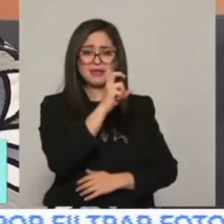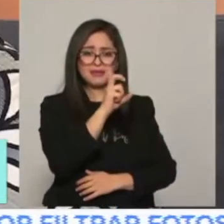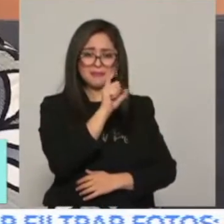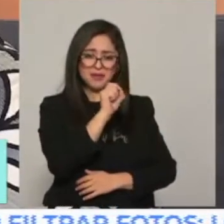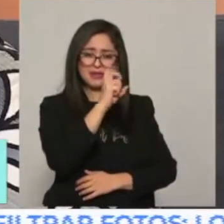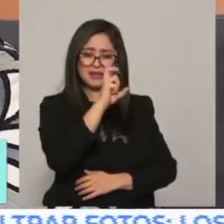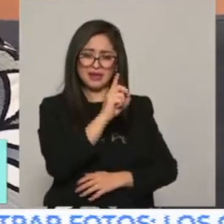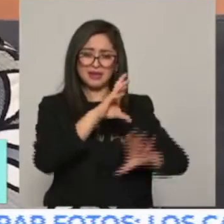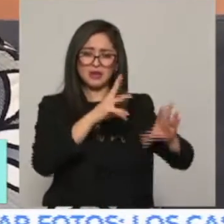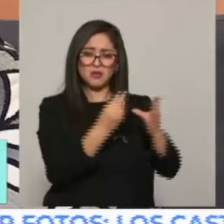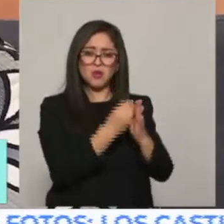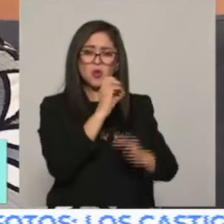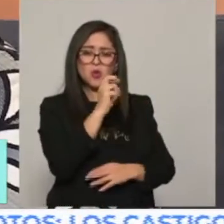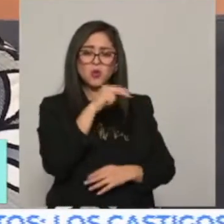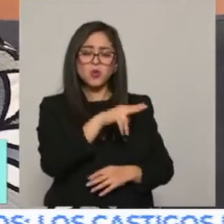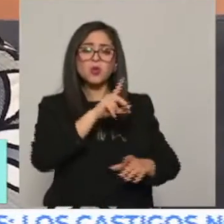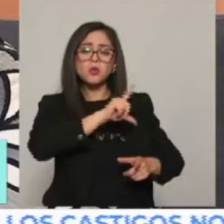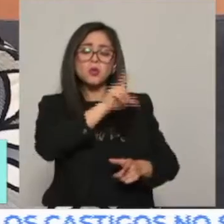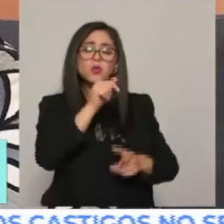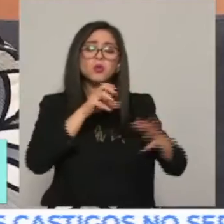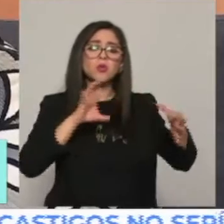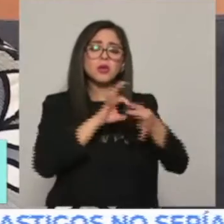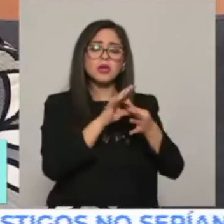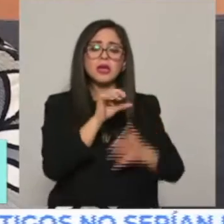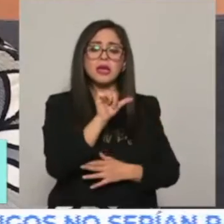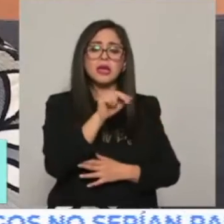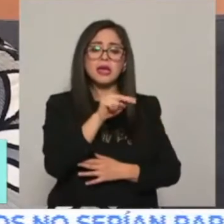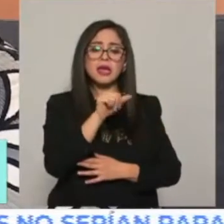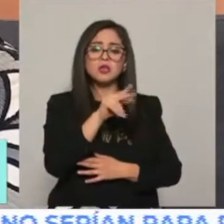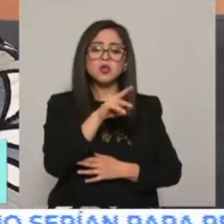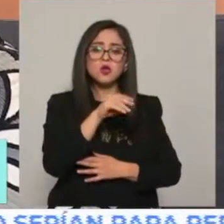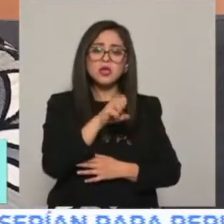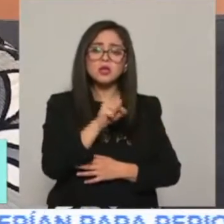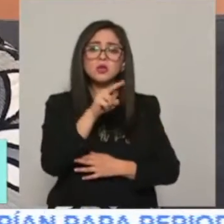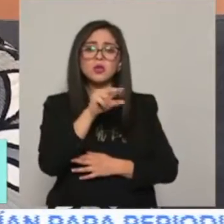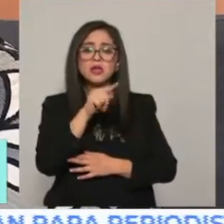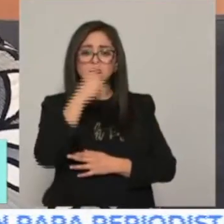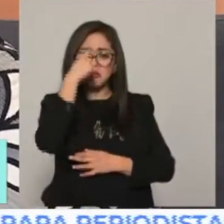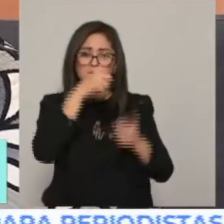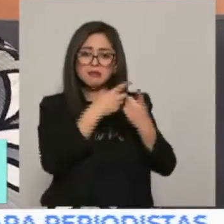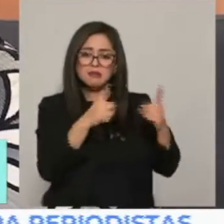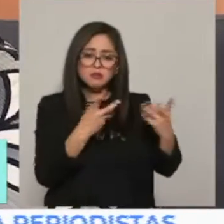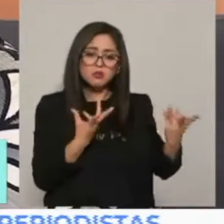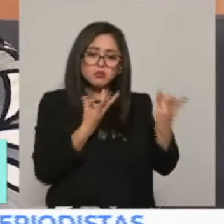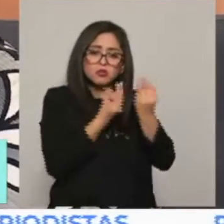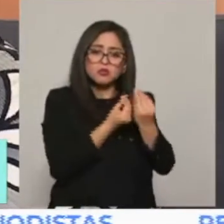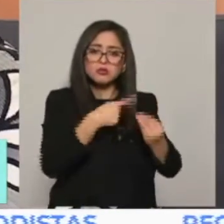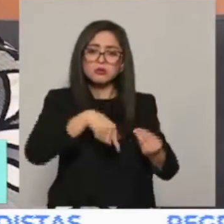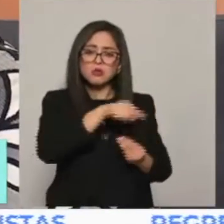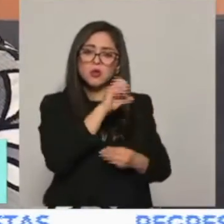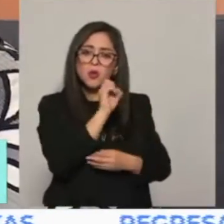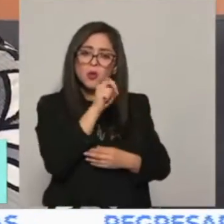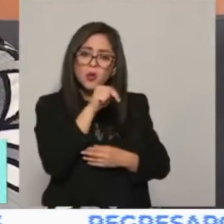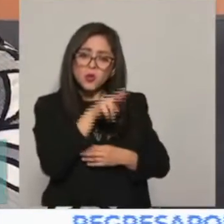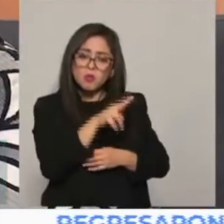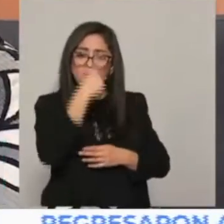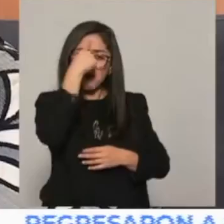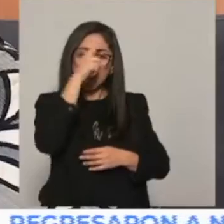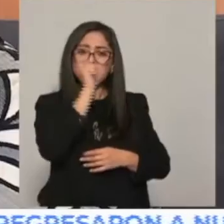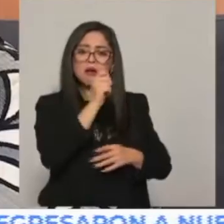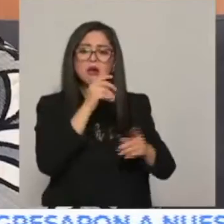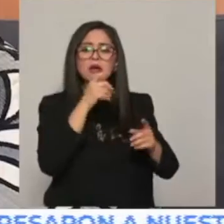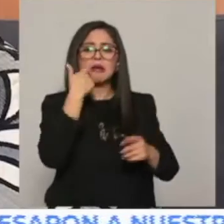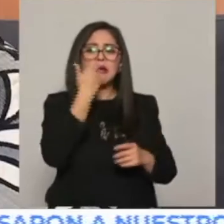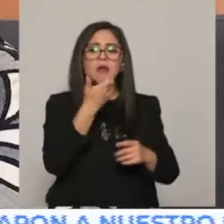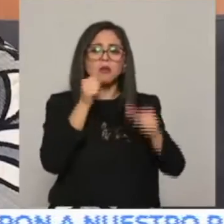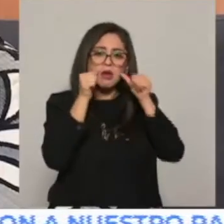Programa de Naciones Unidas para el Desarrollo a través de, que es una de las filiales de la ONU, precisamente para poder atravesar todas estas